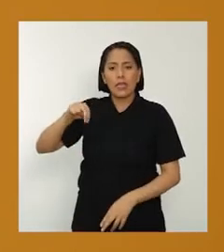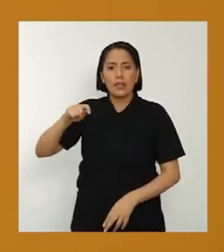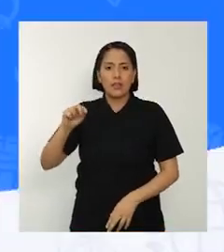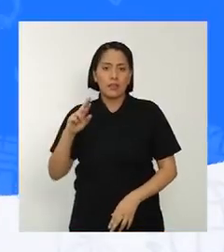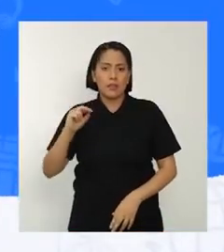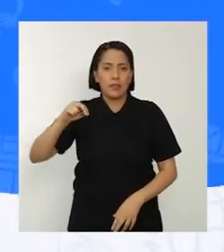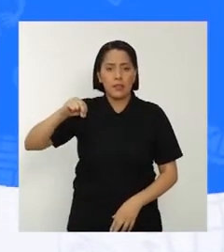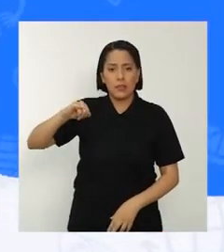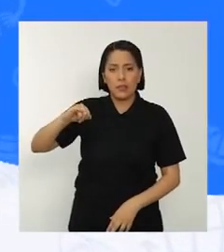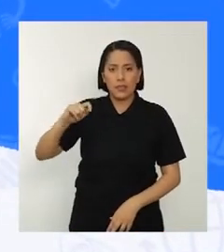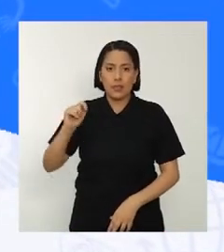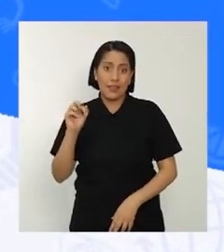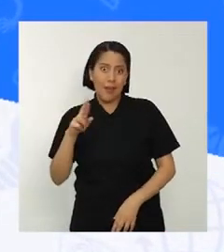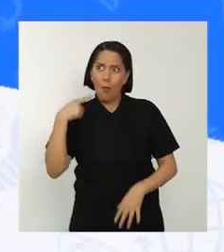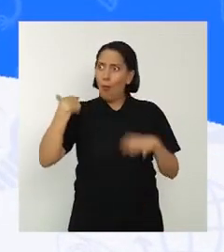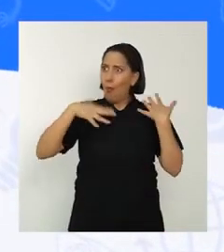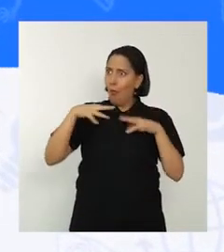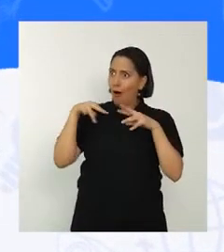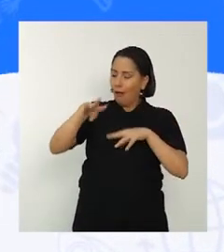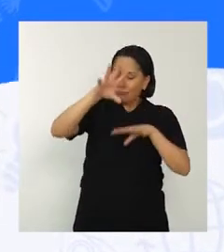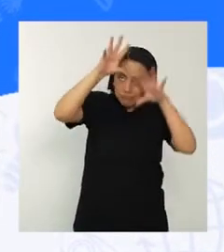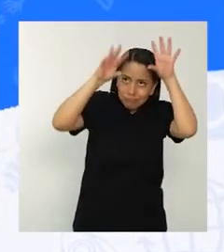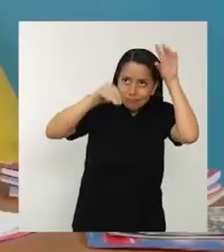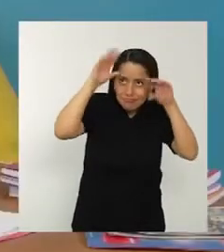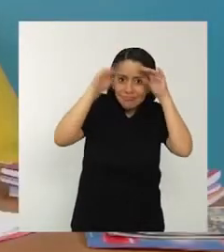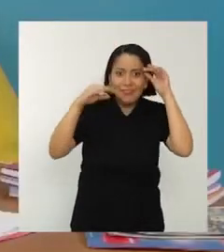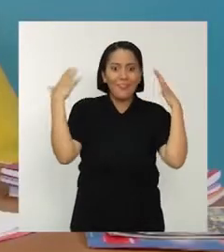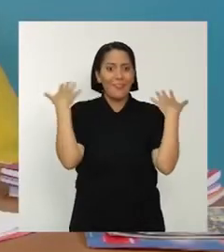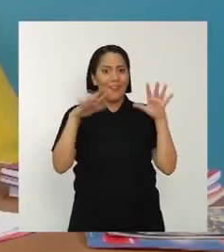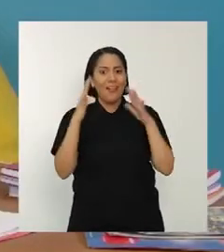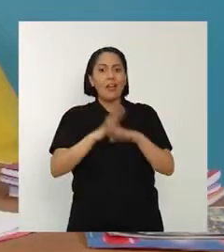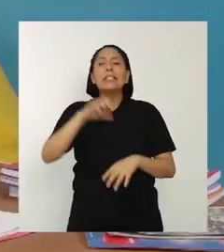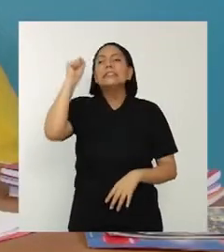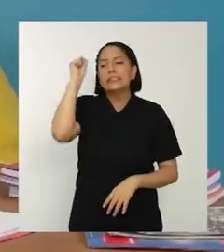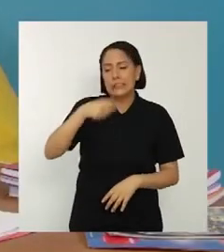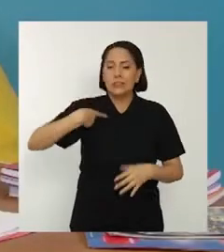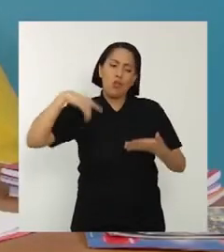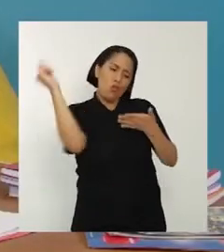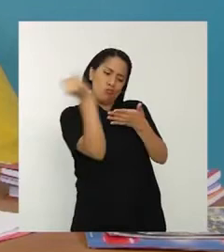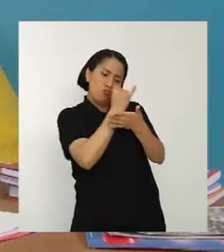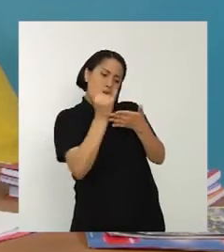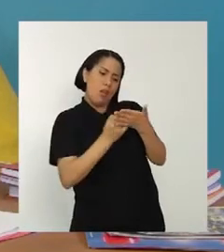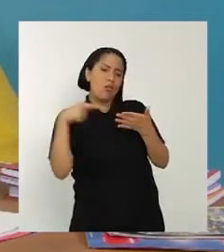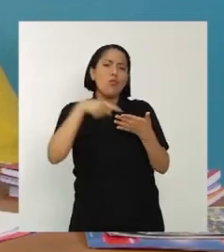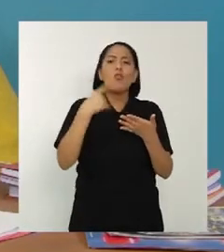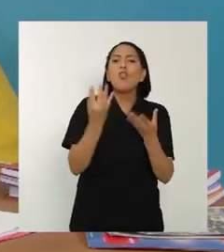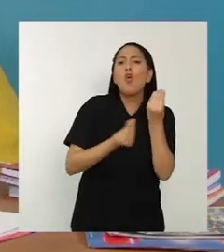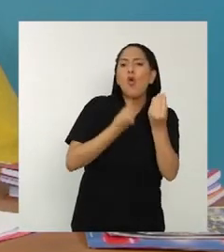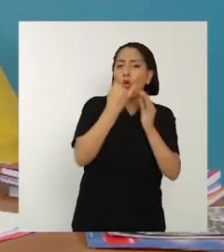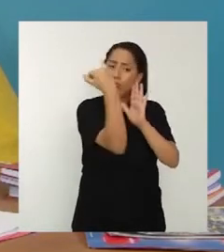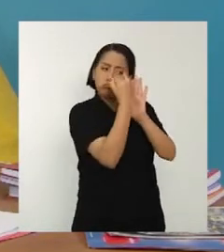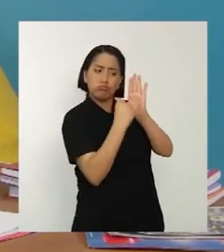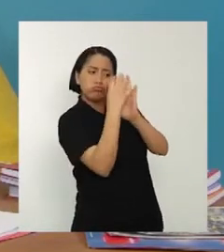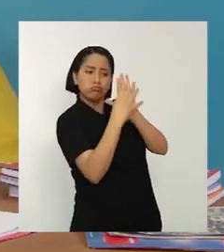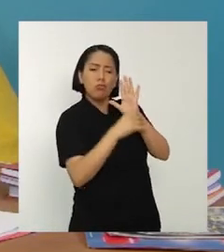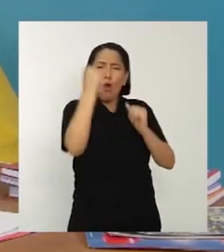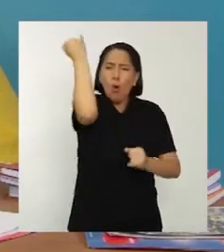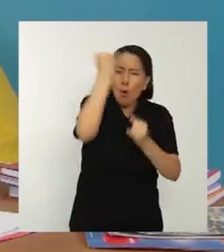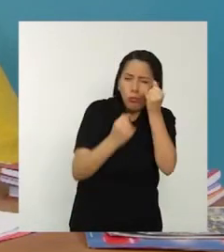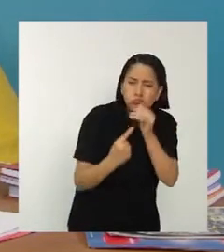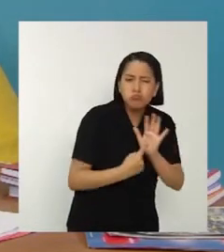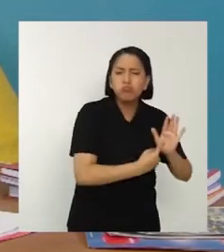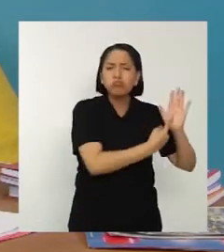entintar. Ya veo que están aprendiendo un montón. Así es. Y para hacer nuestro boceto o dibujar nuestro cómic en su versión